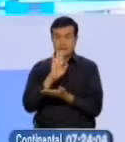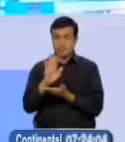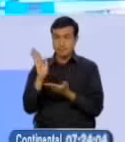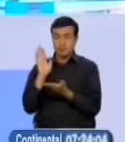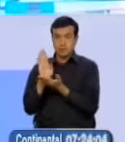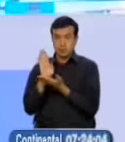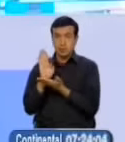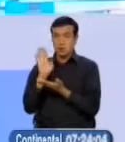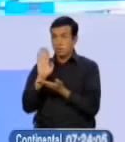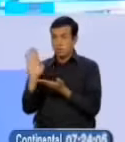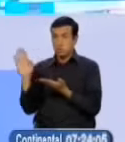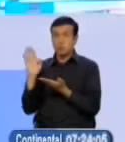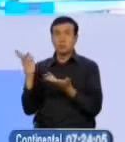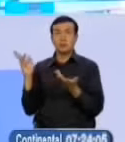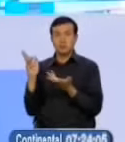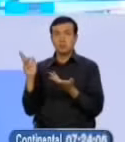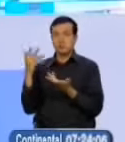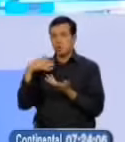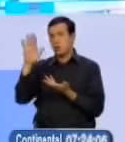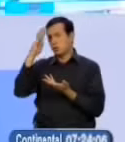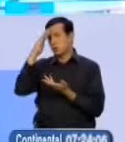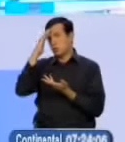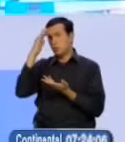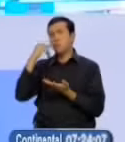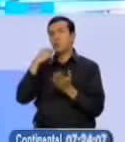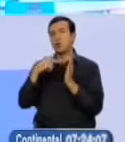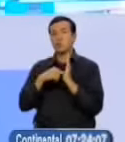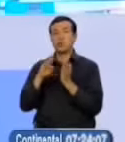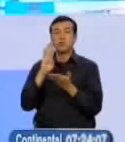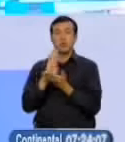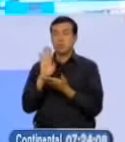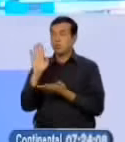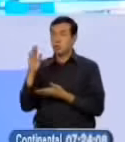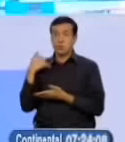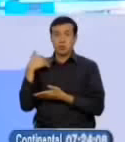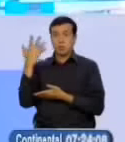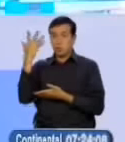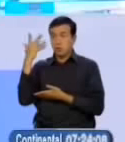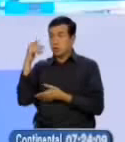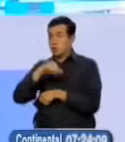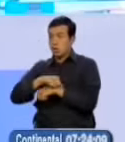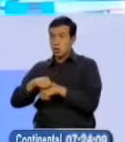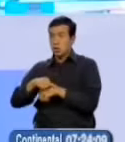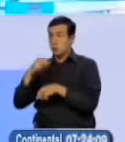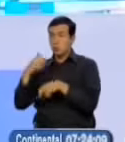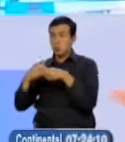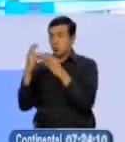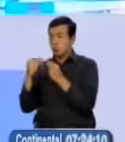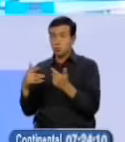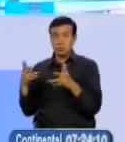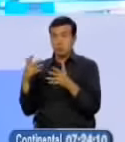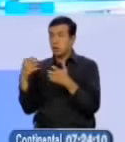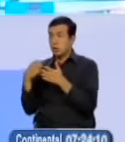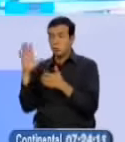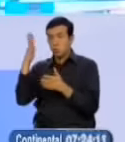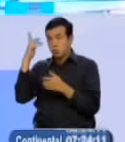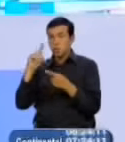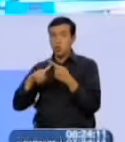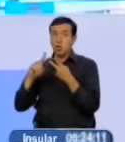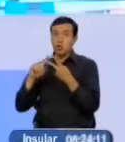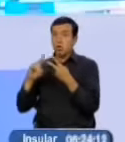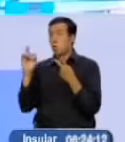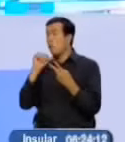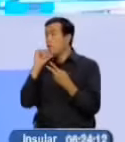sistema del Seguro General Obligatorio, lo saben. Cuando el seguro no puede o no tiene la capacidad resolutiva, no tiene equipos o no cuenta